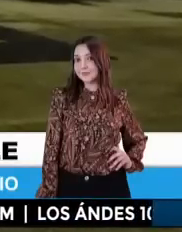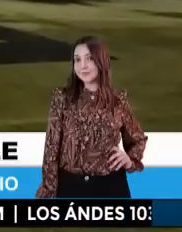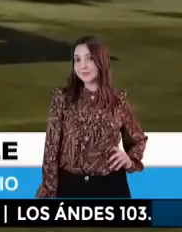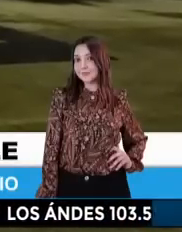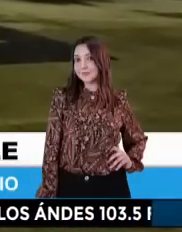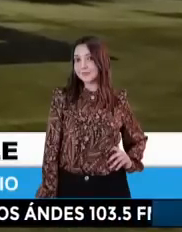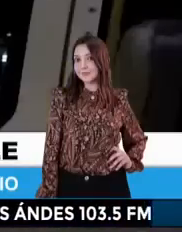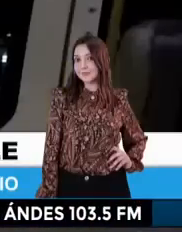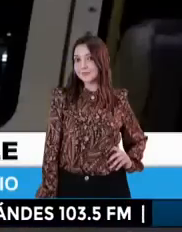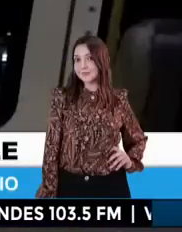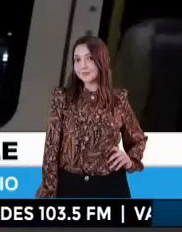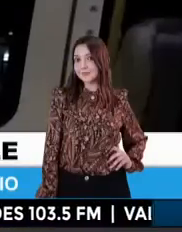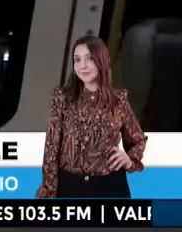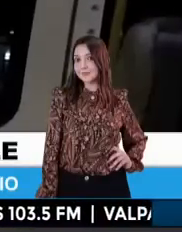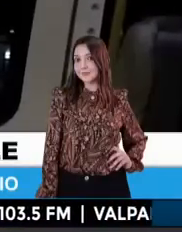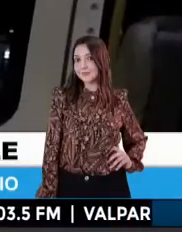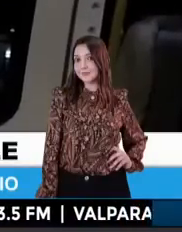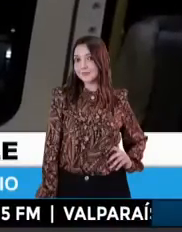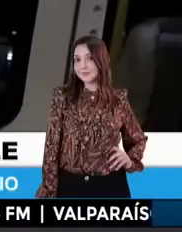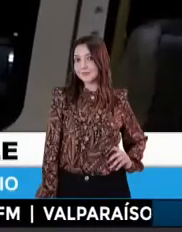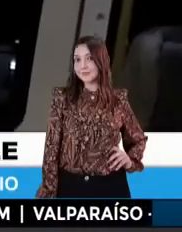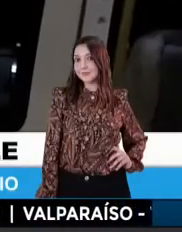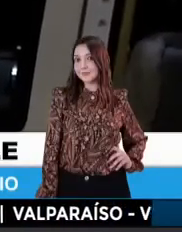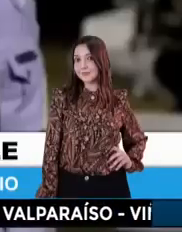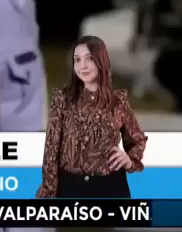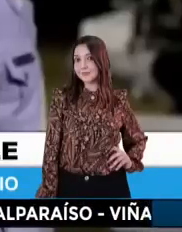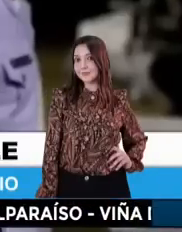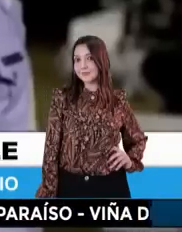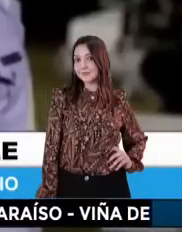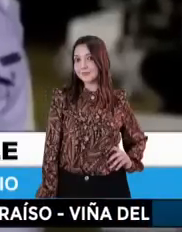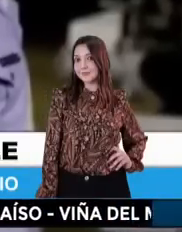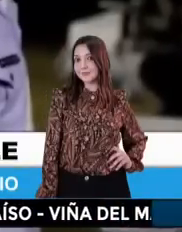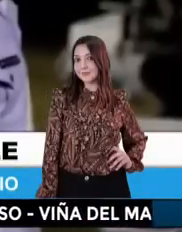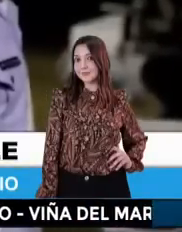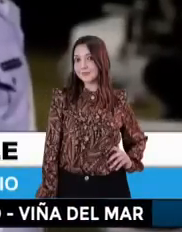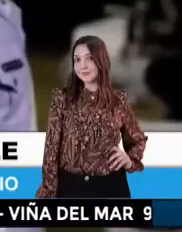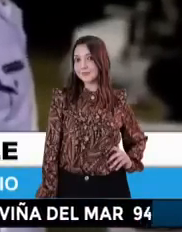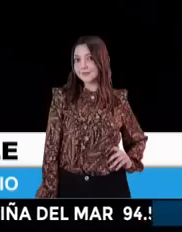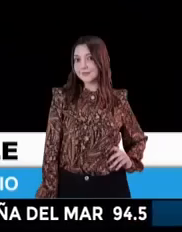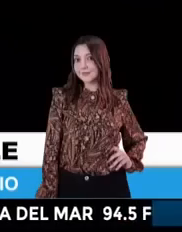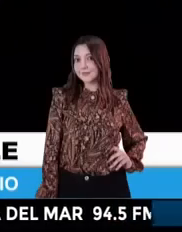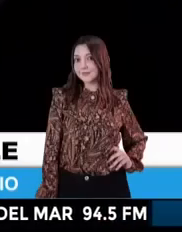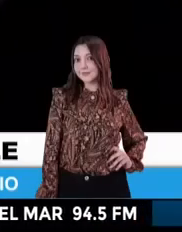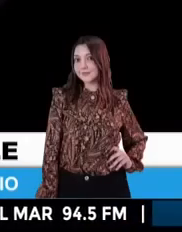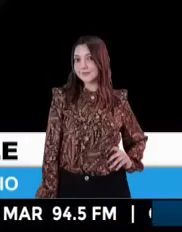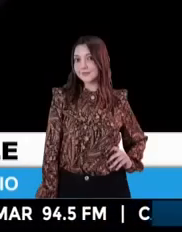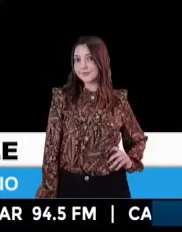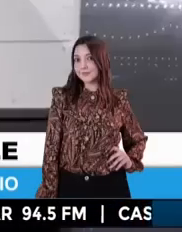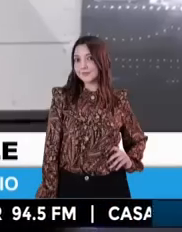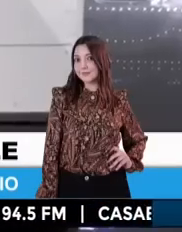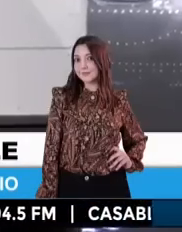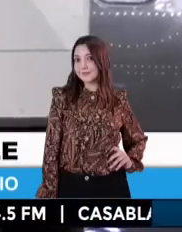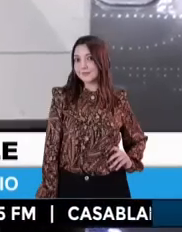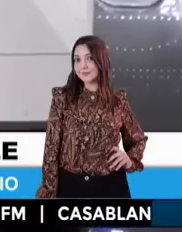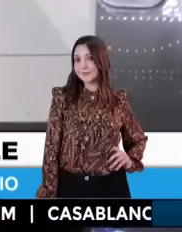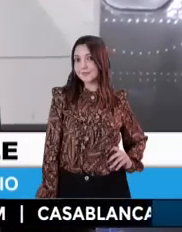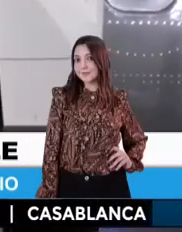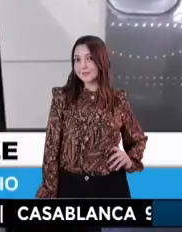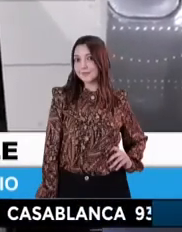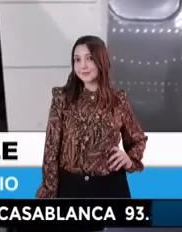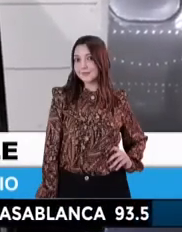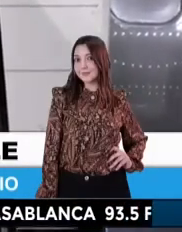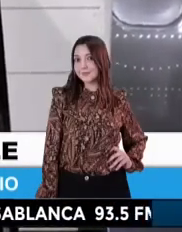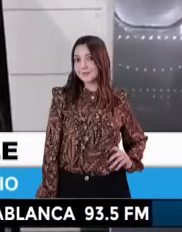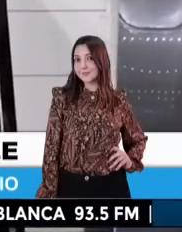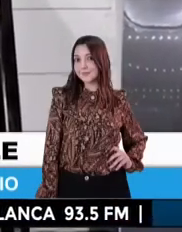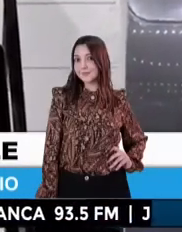gigante. Brasil es el país dominador de esta parte de América. Y por lo tanto, este gigante que es Brasil, lo que quiere